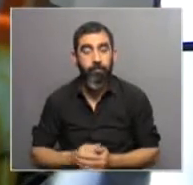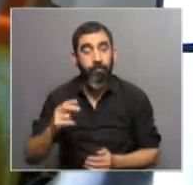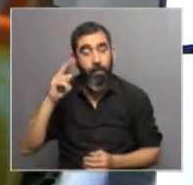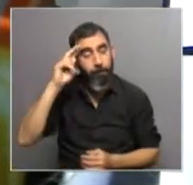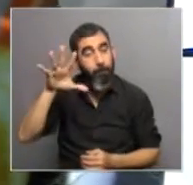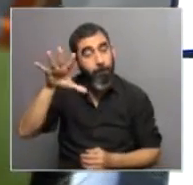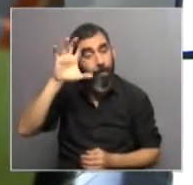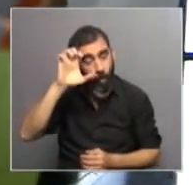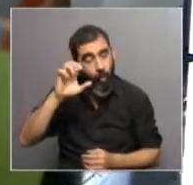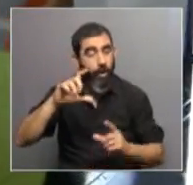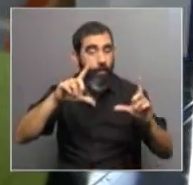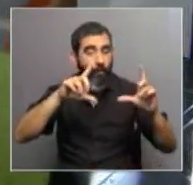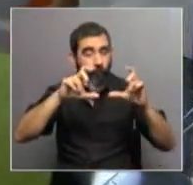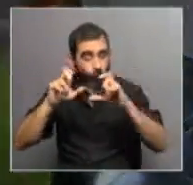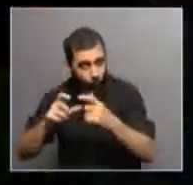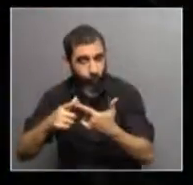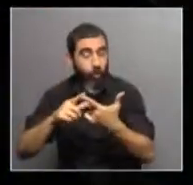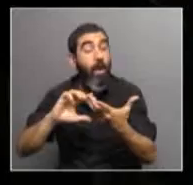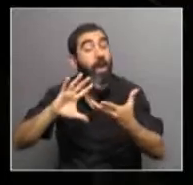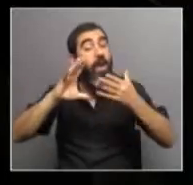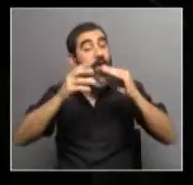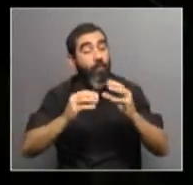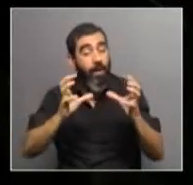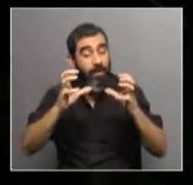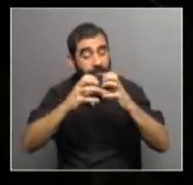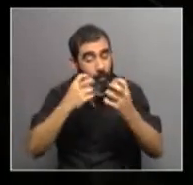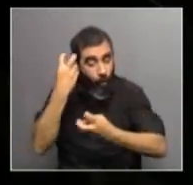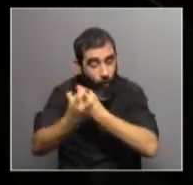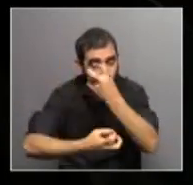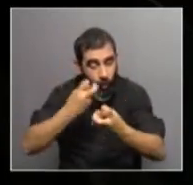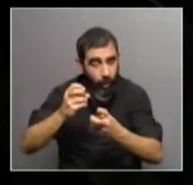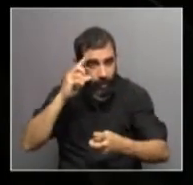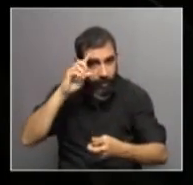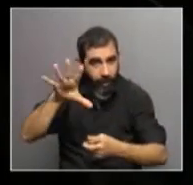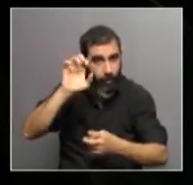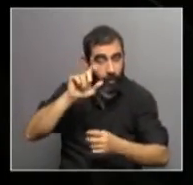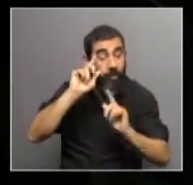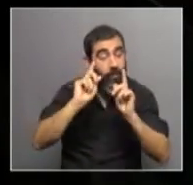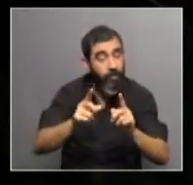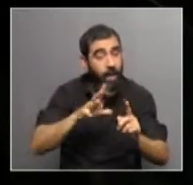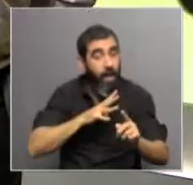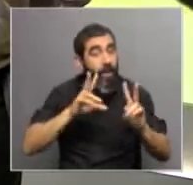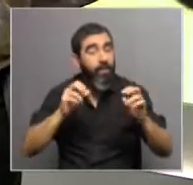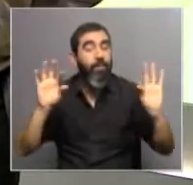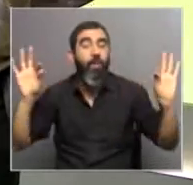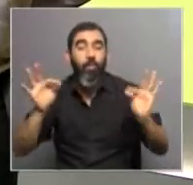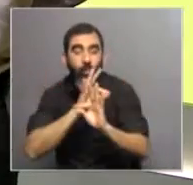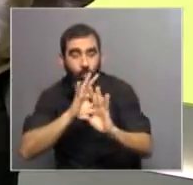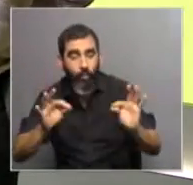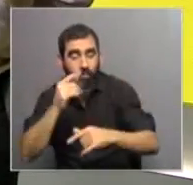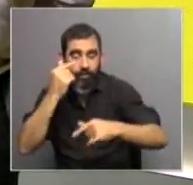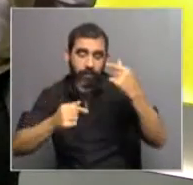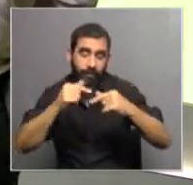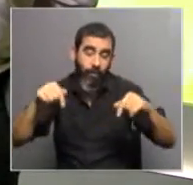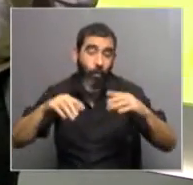Memoria con Photoshop, la manera en la que el cerebro va a buscar esos recuerdos, ¿no? Y ahí juega mucho, ¿no?, el tema de la música, de todo lo que se